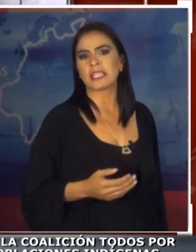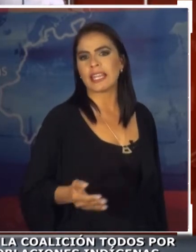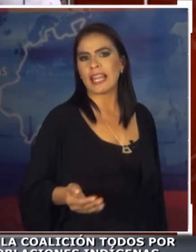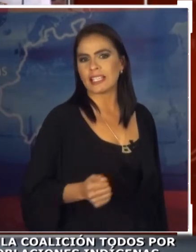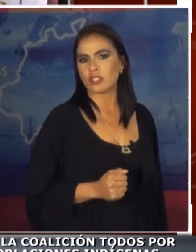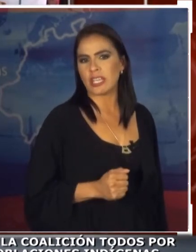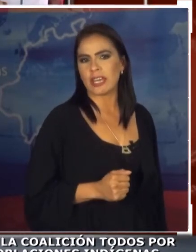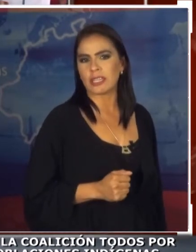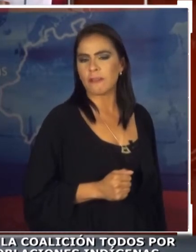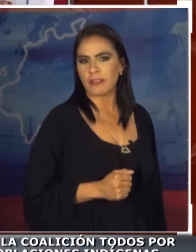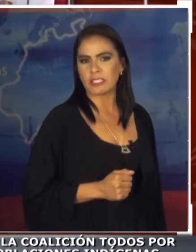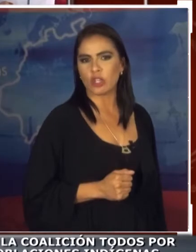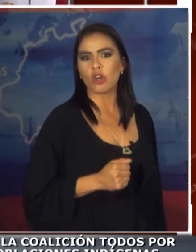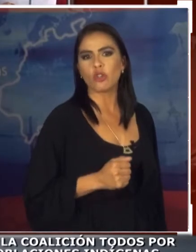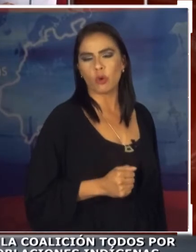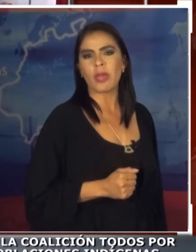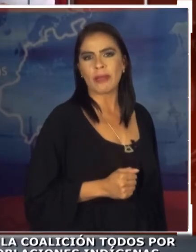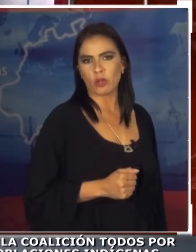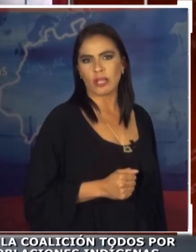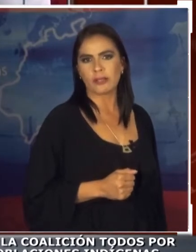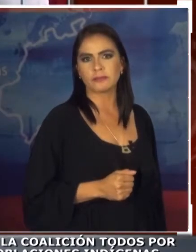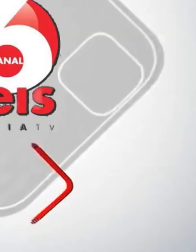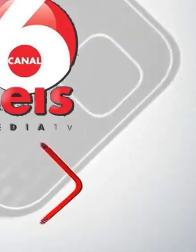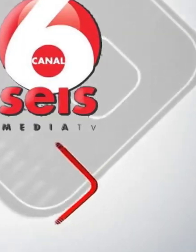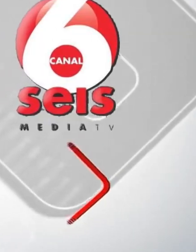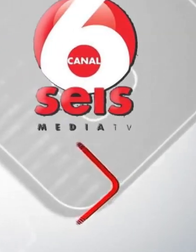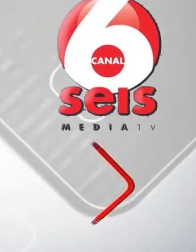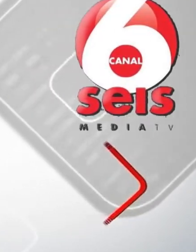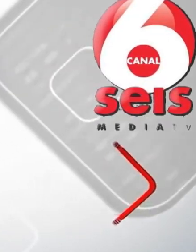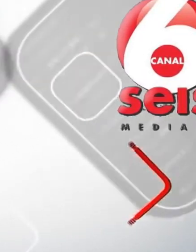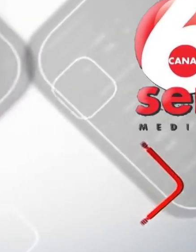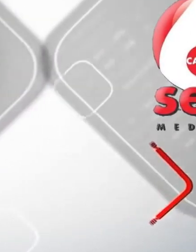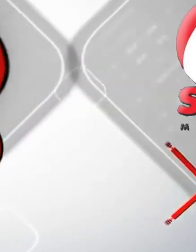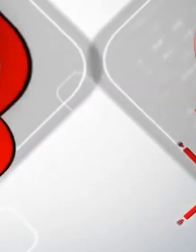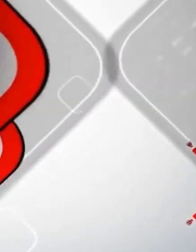los retos que tiene la sociedad enfatizó nuvia mayorga